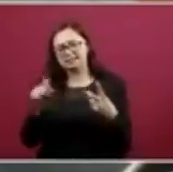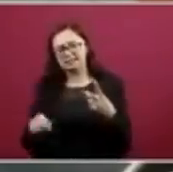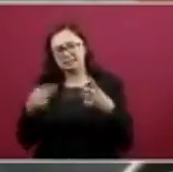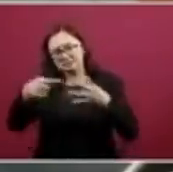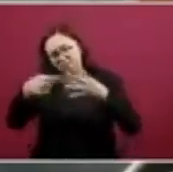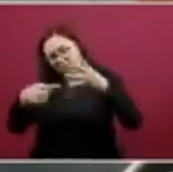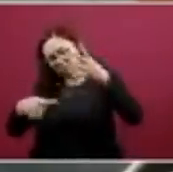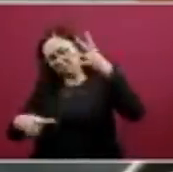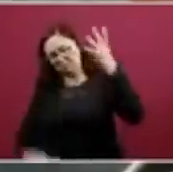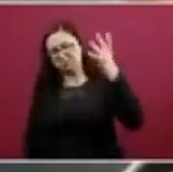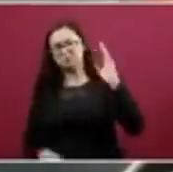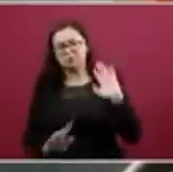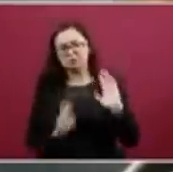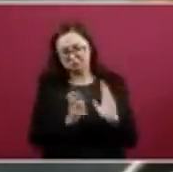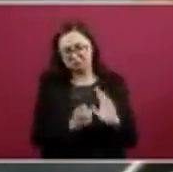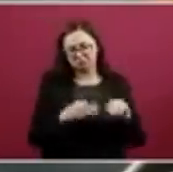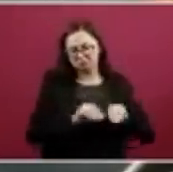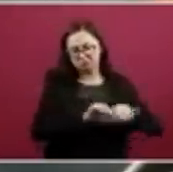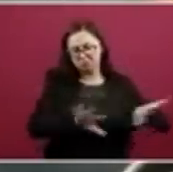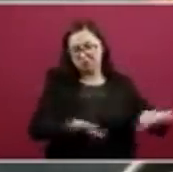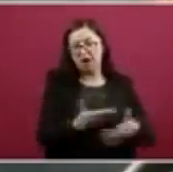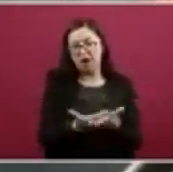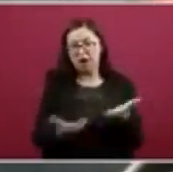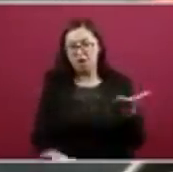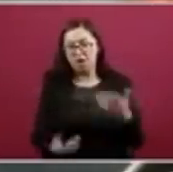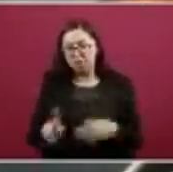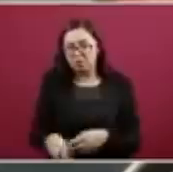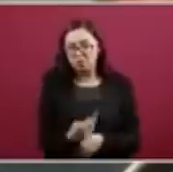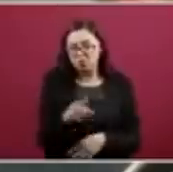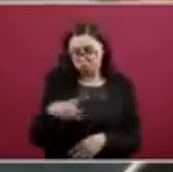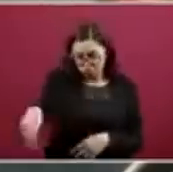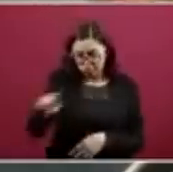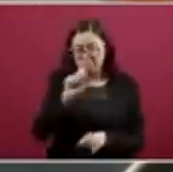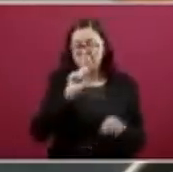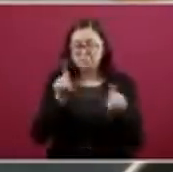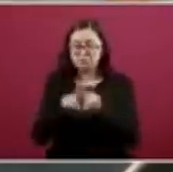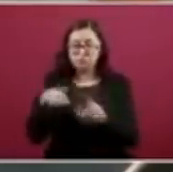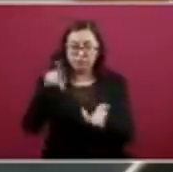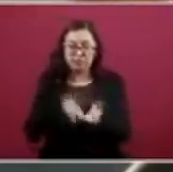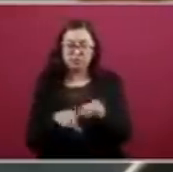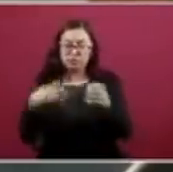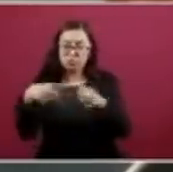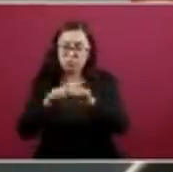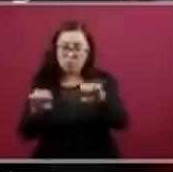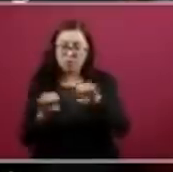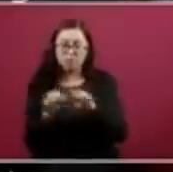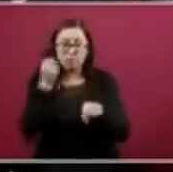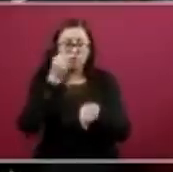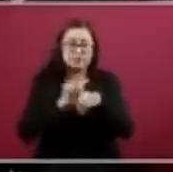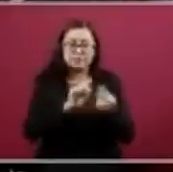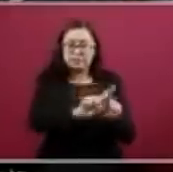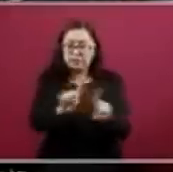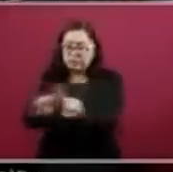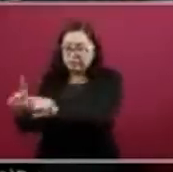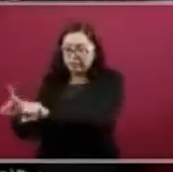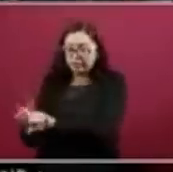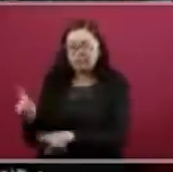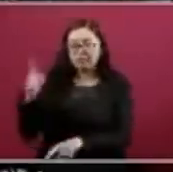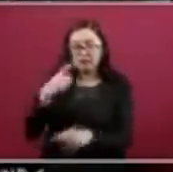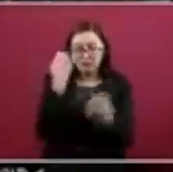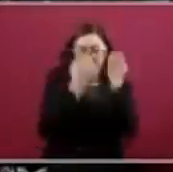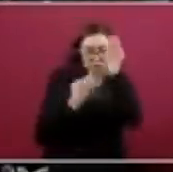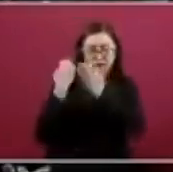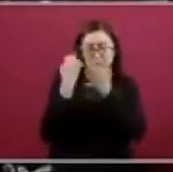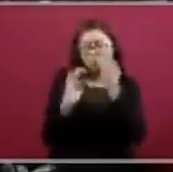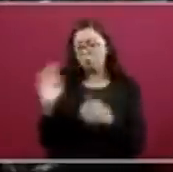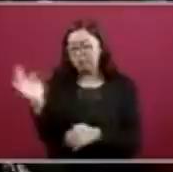larga, eventualmente, esto podría incidir en una opinión que usted tenga de si podrían seguir